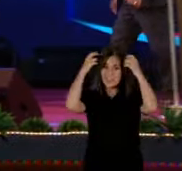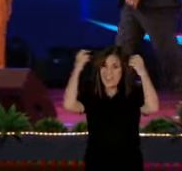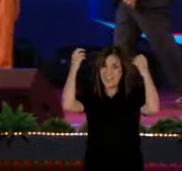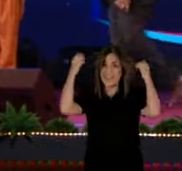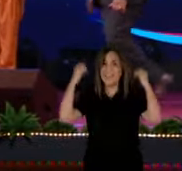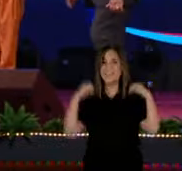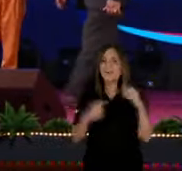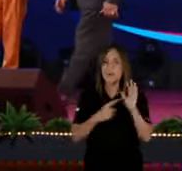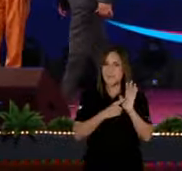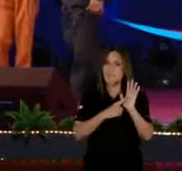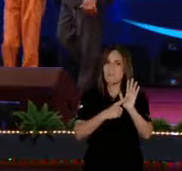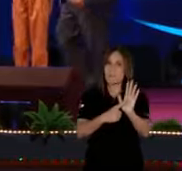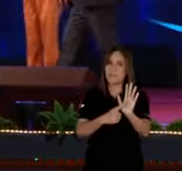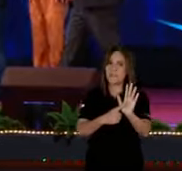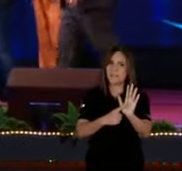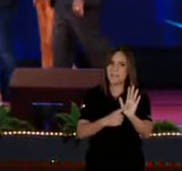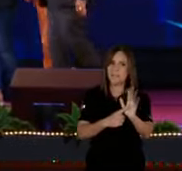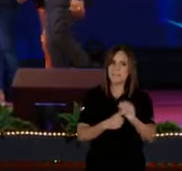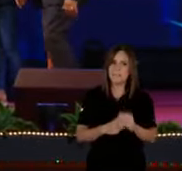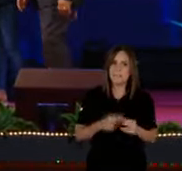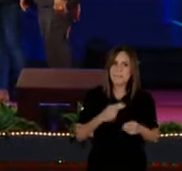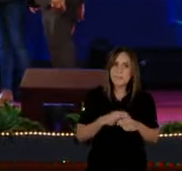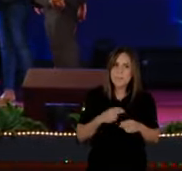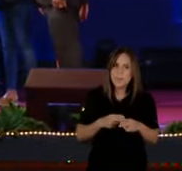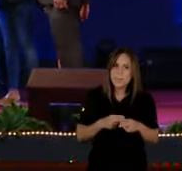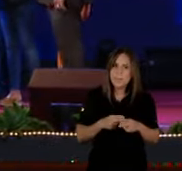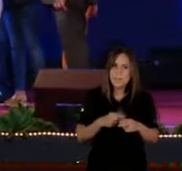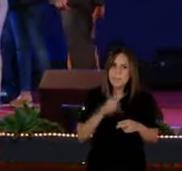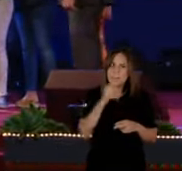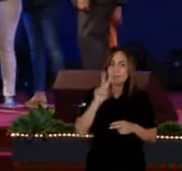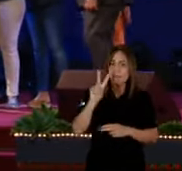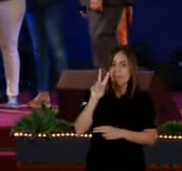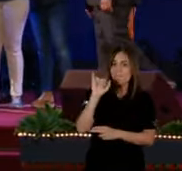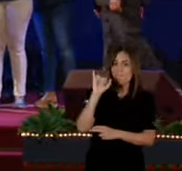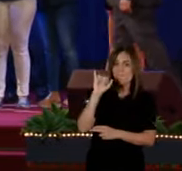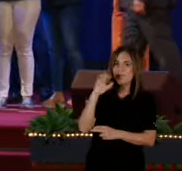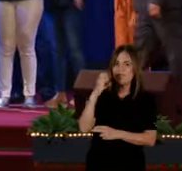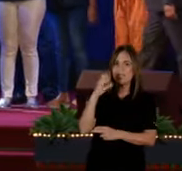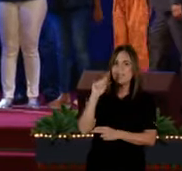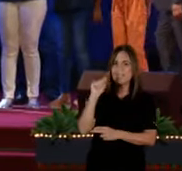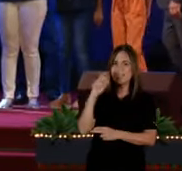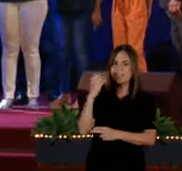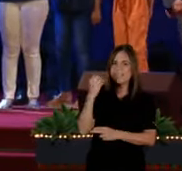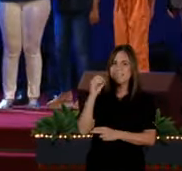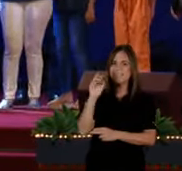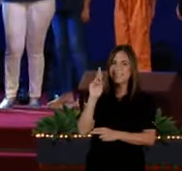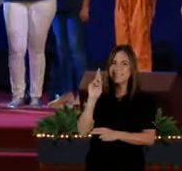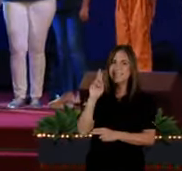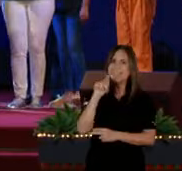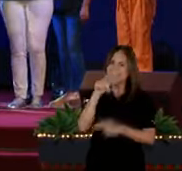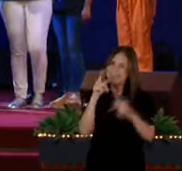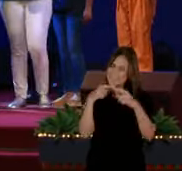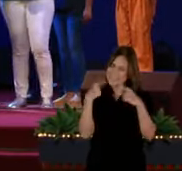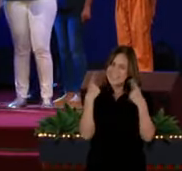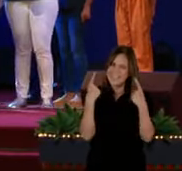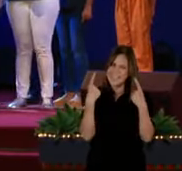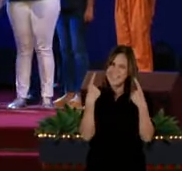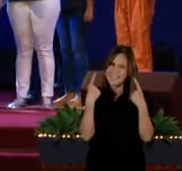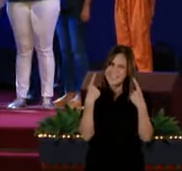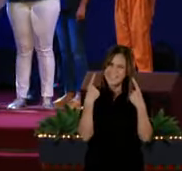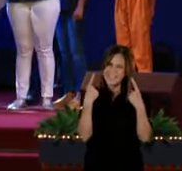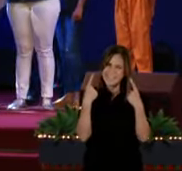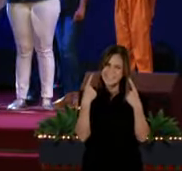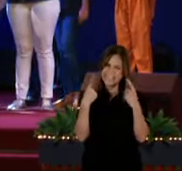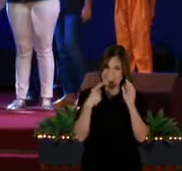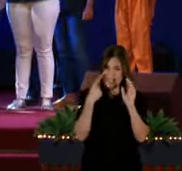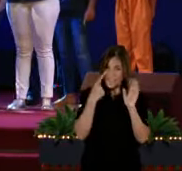aquí. ¿El nombre de él? Víctor Antonio. Este es simpático. Cuidado ahí, papi. Voltéate